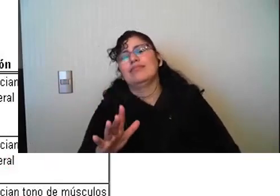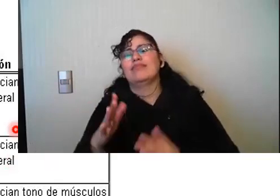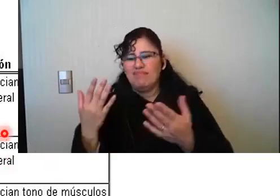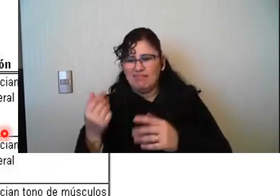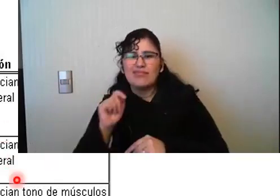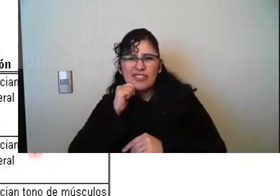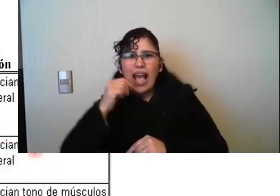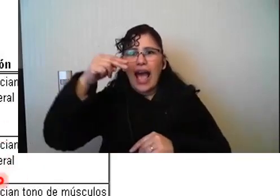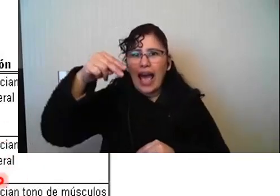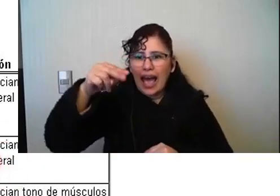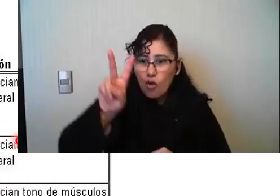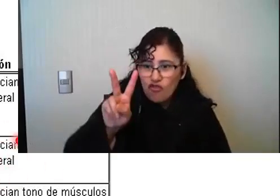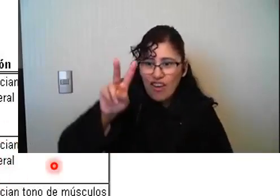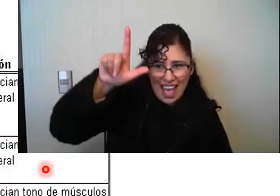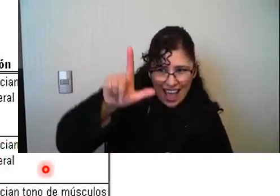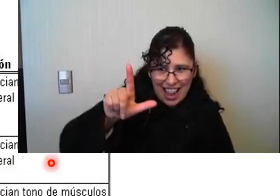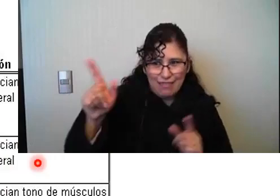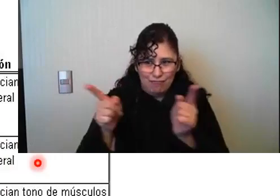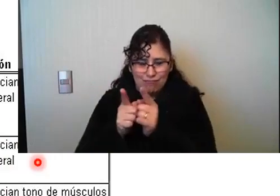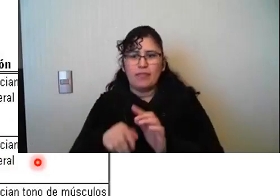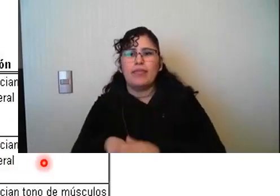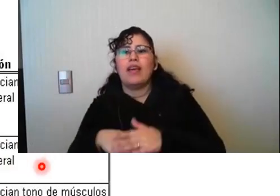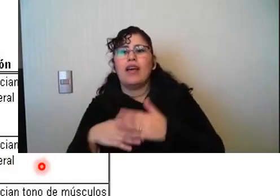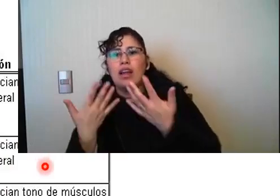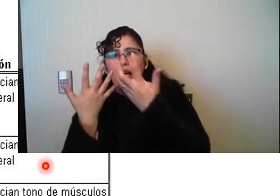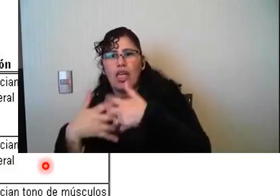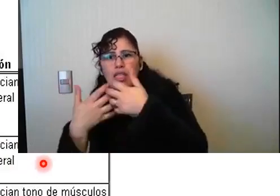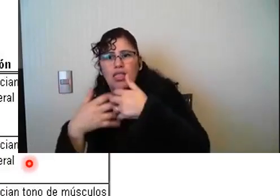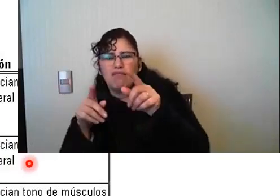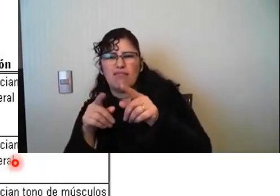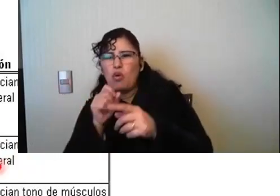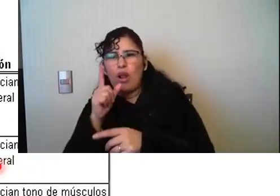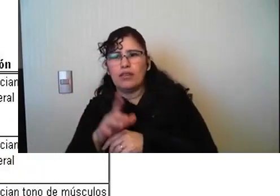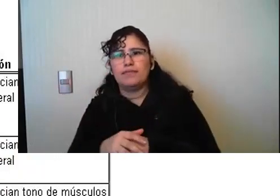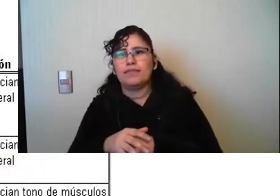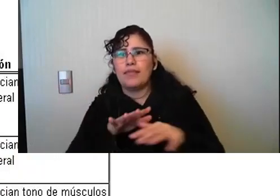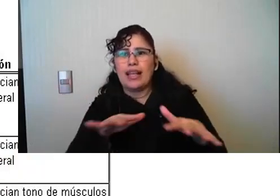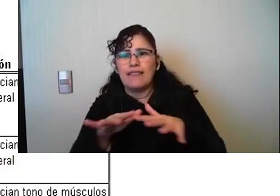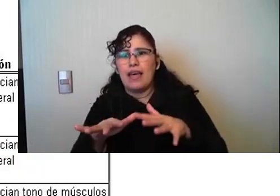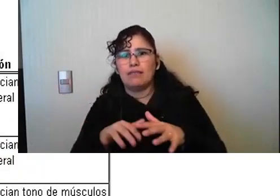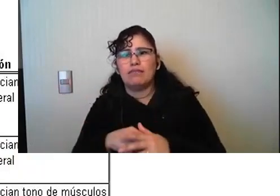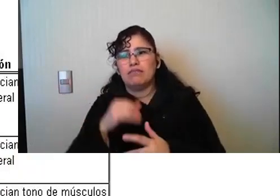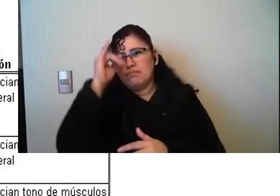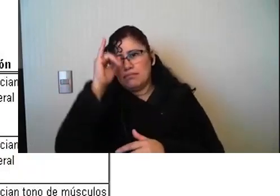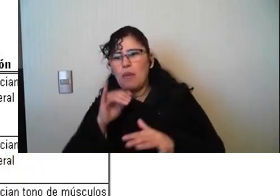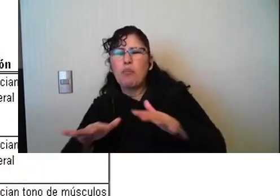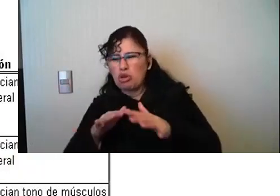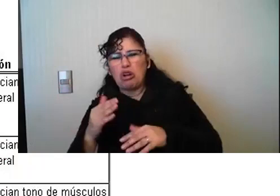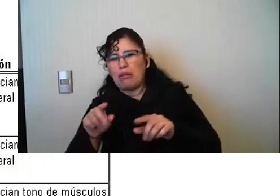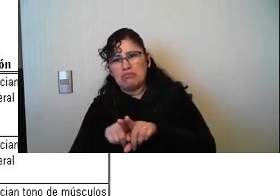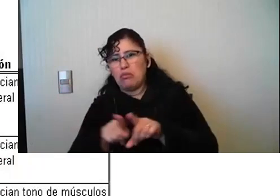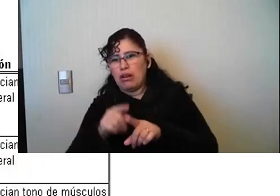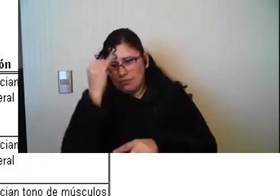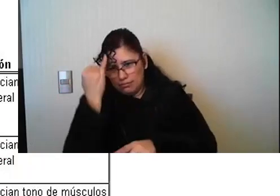va hacia, tiene actividad sobre, influencia sobre la actividad motora ipsilateral. Después tenemos